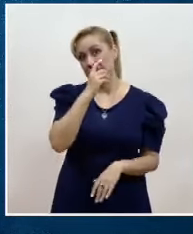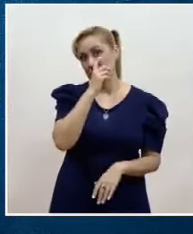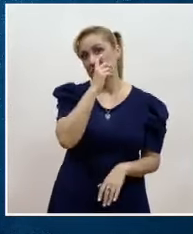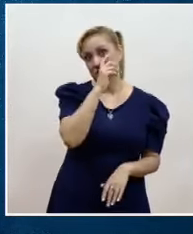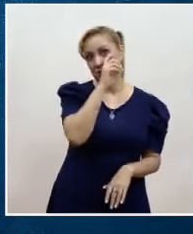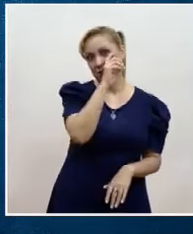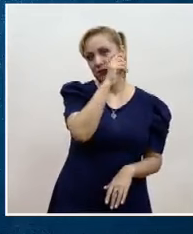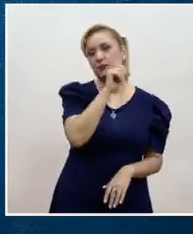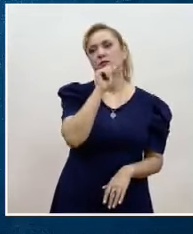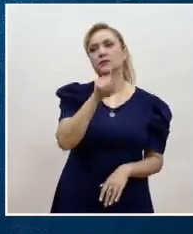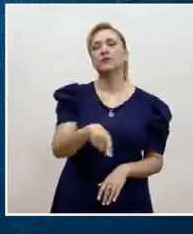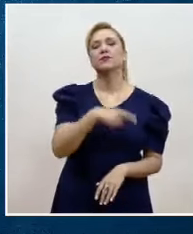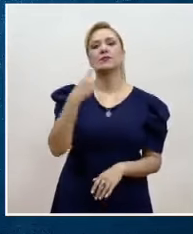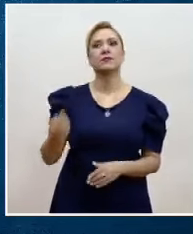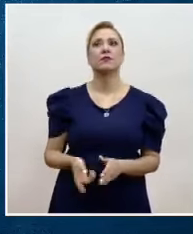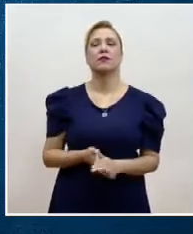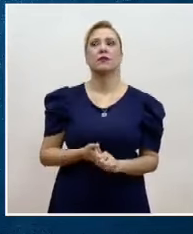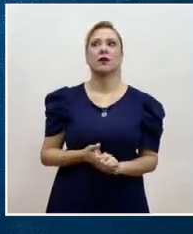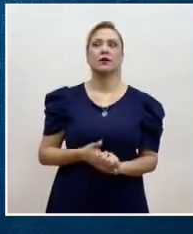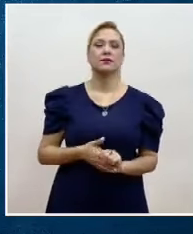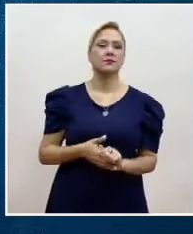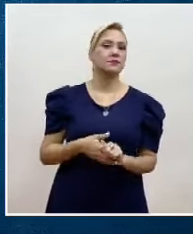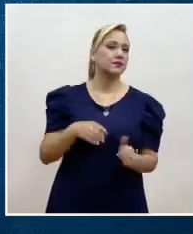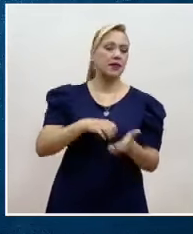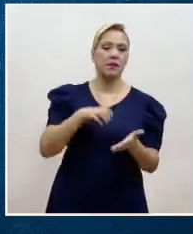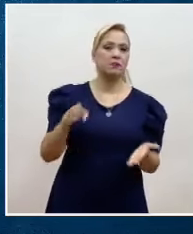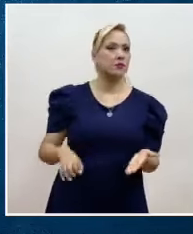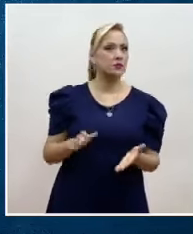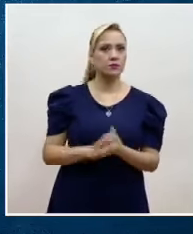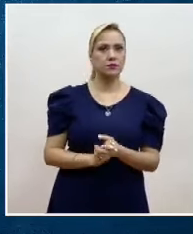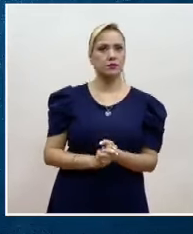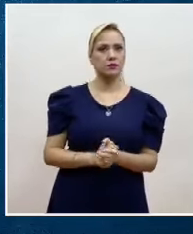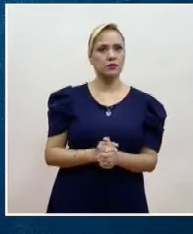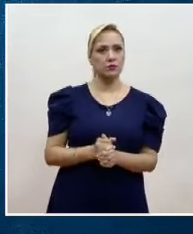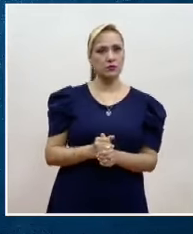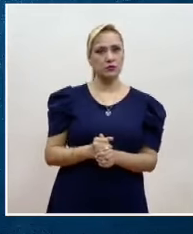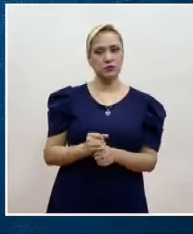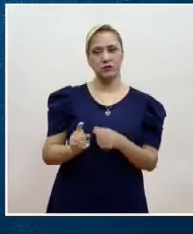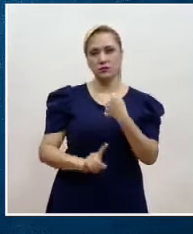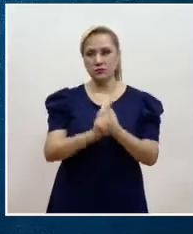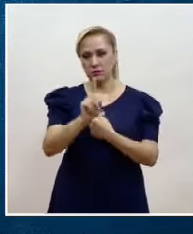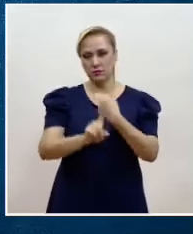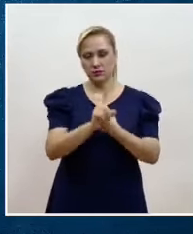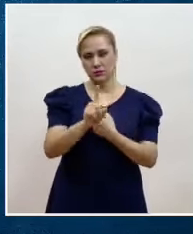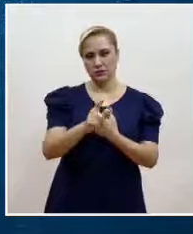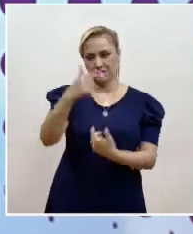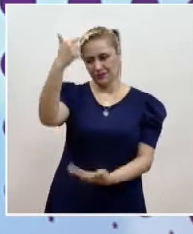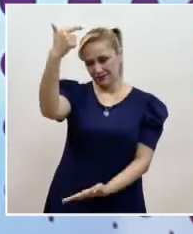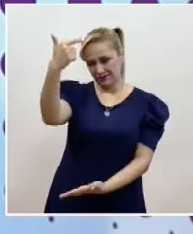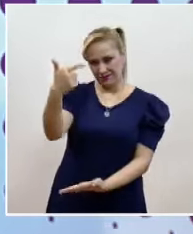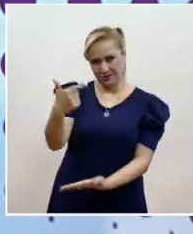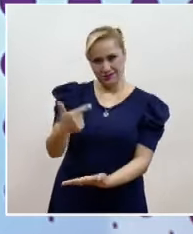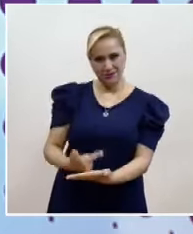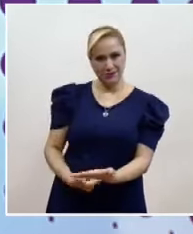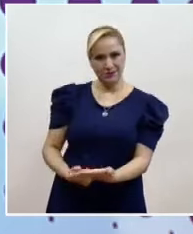en otros ámbitos que se relaciona también con lo electrónico, por ejemplo, cuando estuvo este problema del listado nominal, que